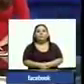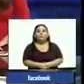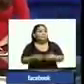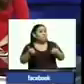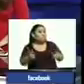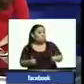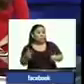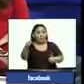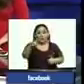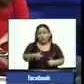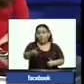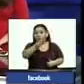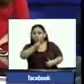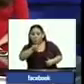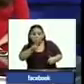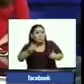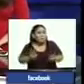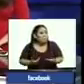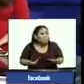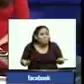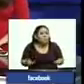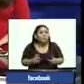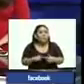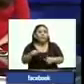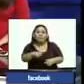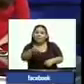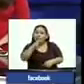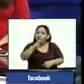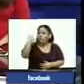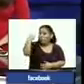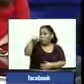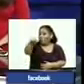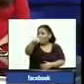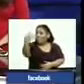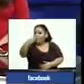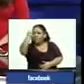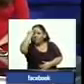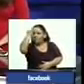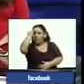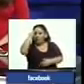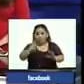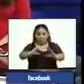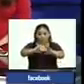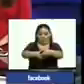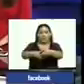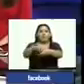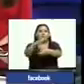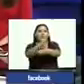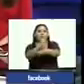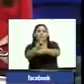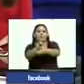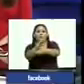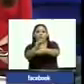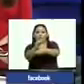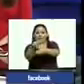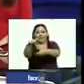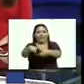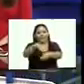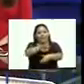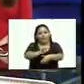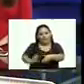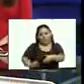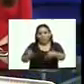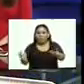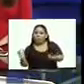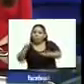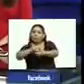Peri, vamos a continuar con más información, información importante que usted debe conocer. La Comisión Internacional contra la Impunidad en El Salvador y la